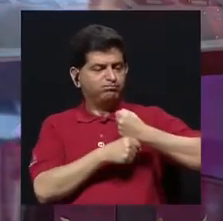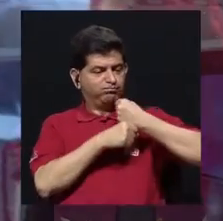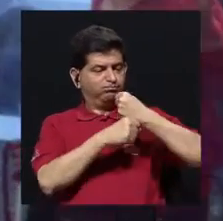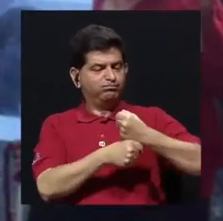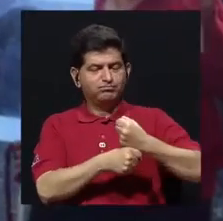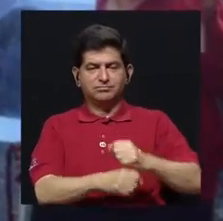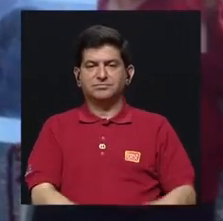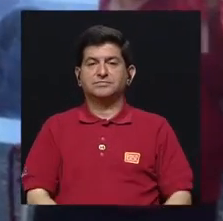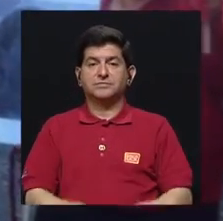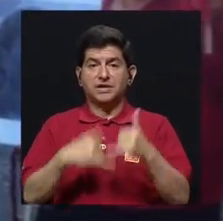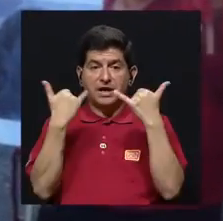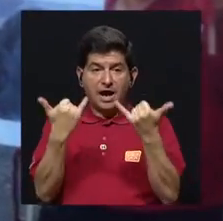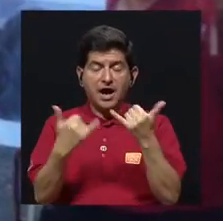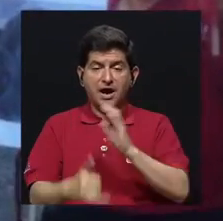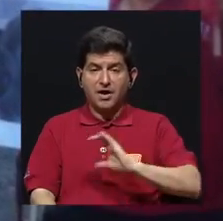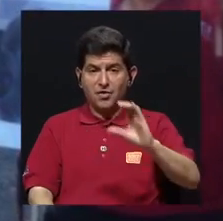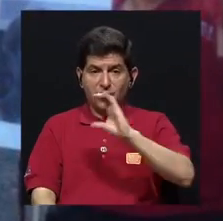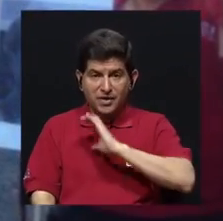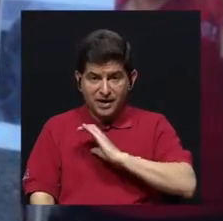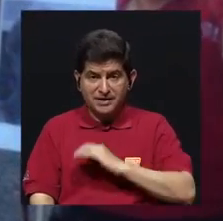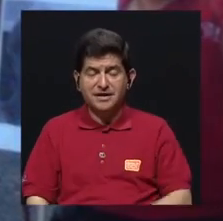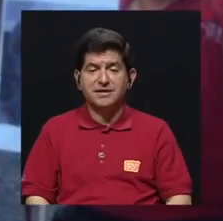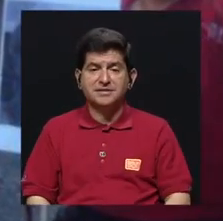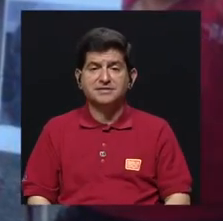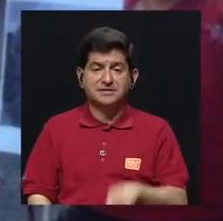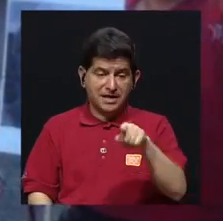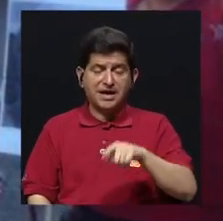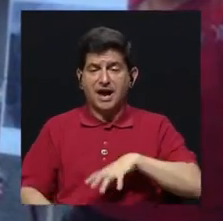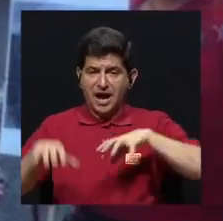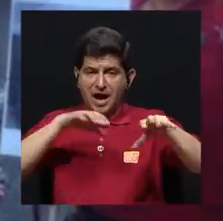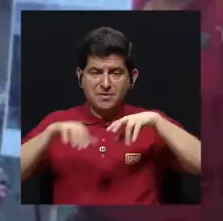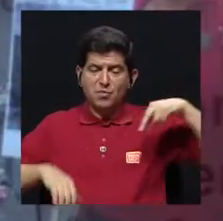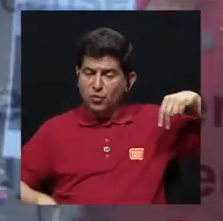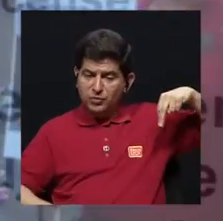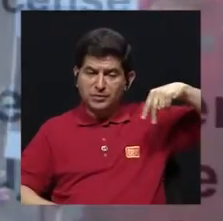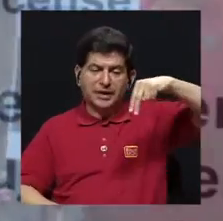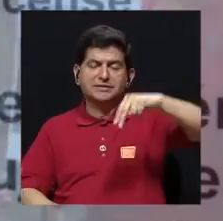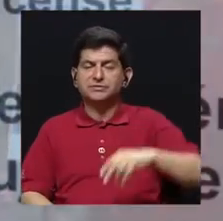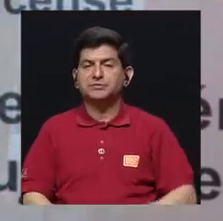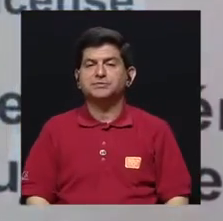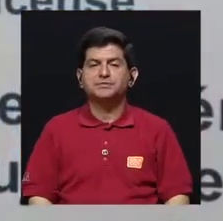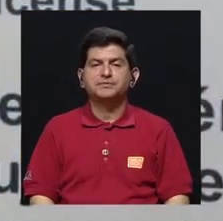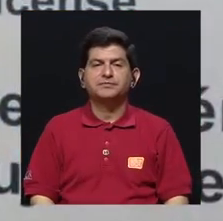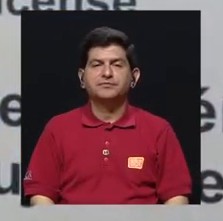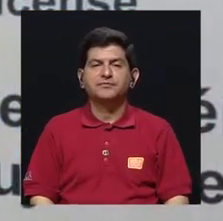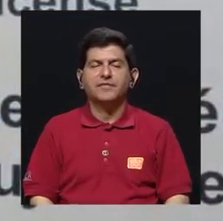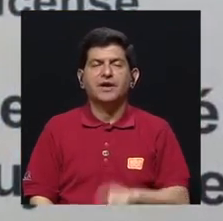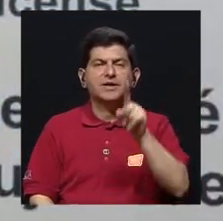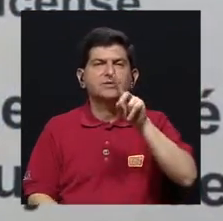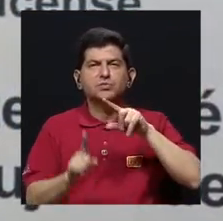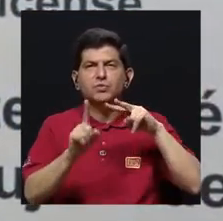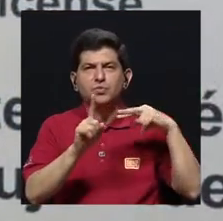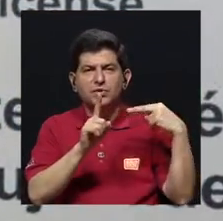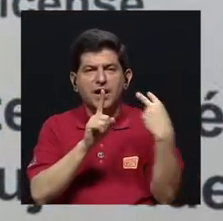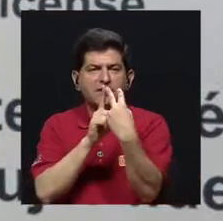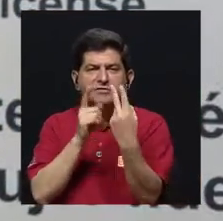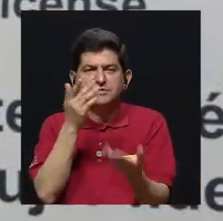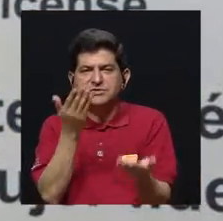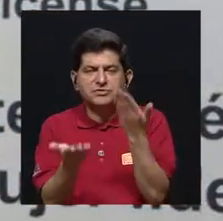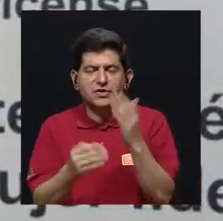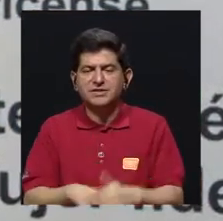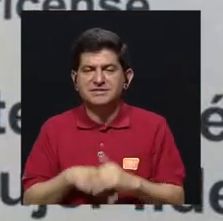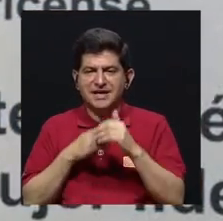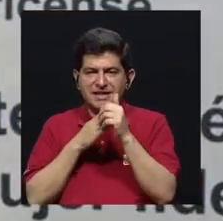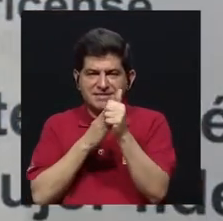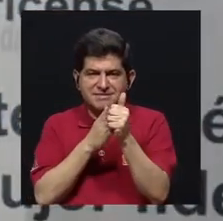¿verdad? Uh-huh. Y fue una visión más de líderes costarricenses hacia las mujeres. O sea, ¿quién es tu